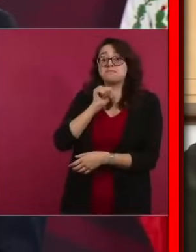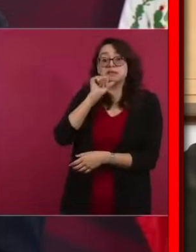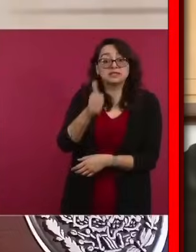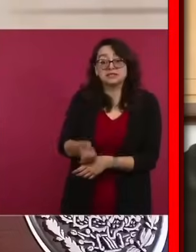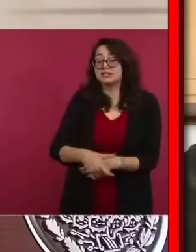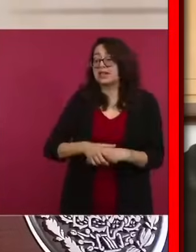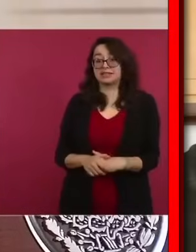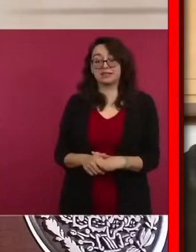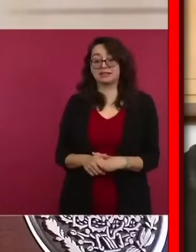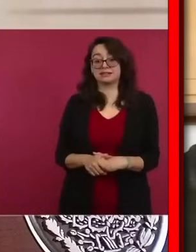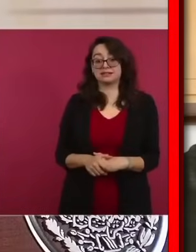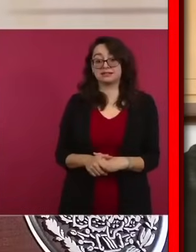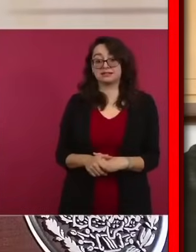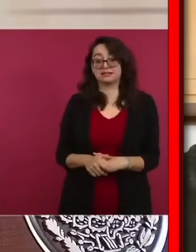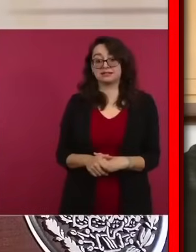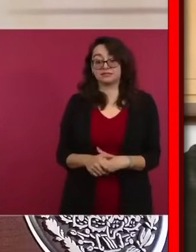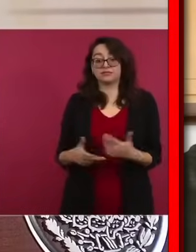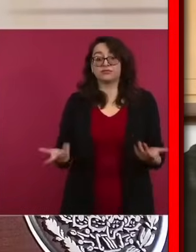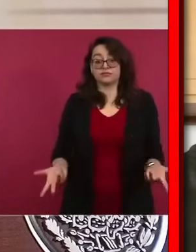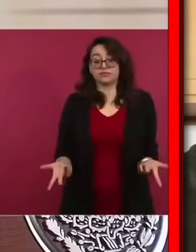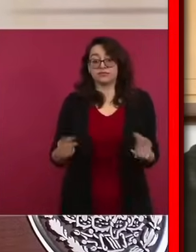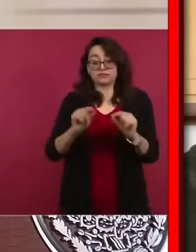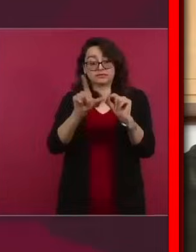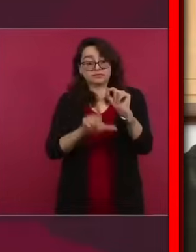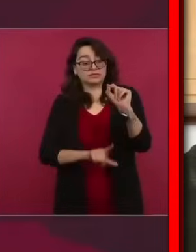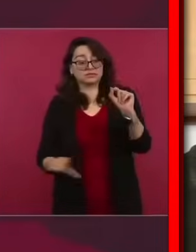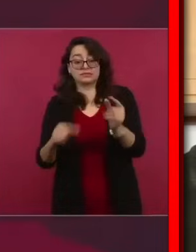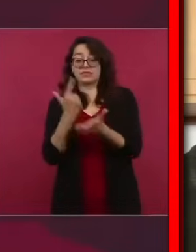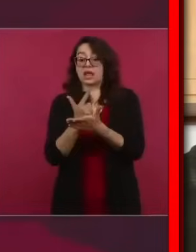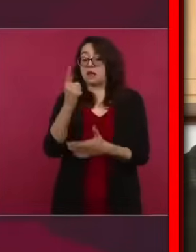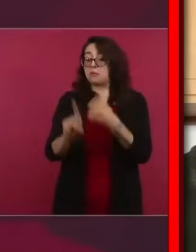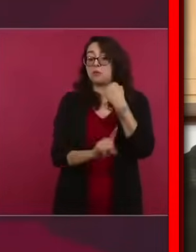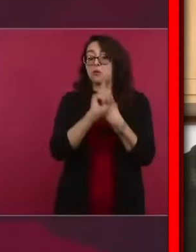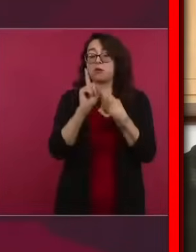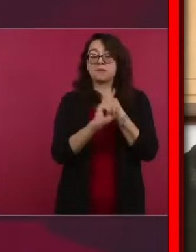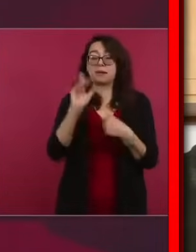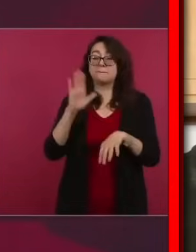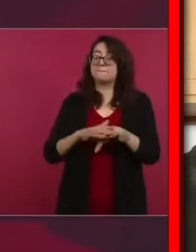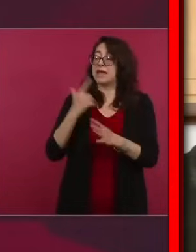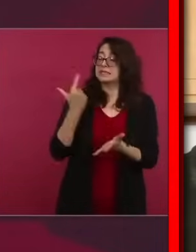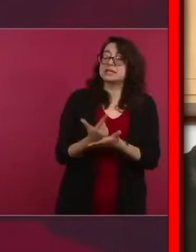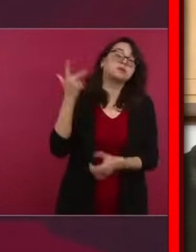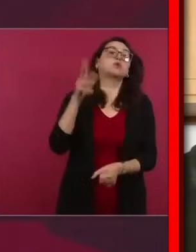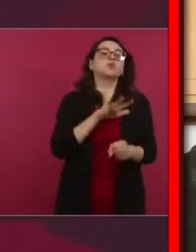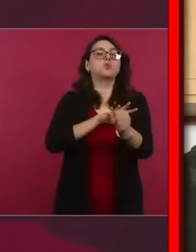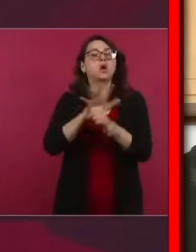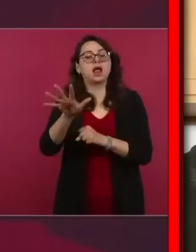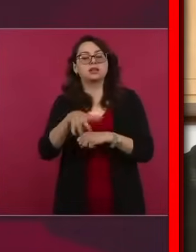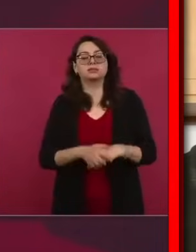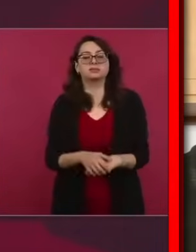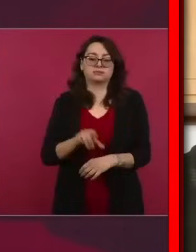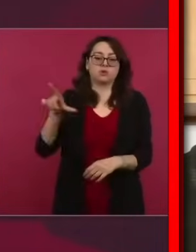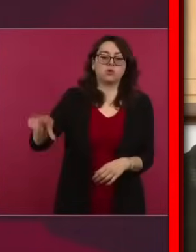dañado más a México que la deshonestidad de los gobernantes y